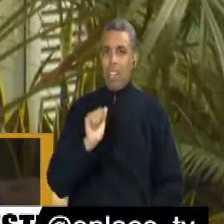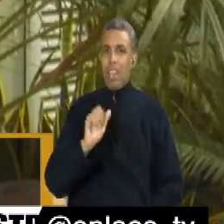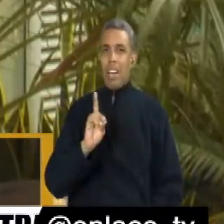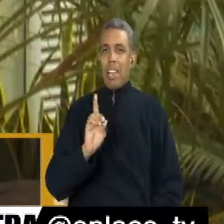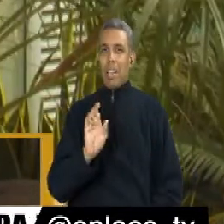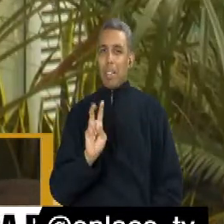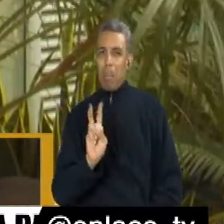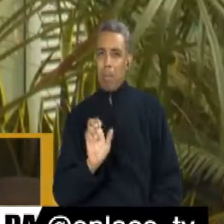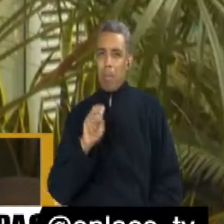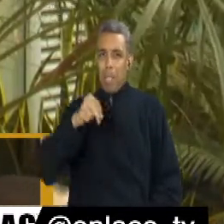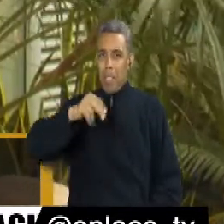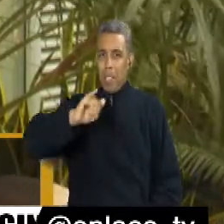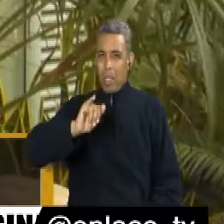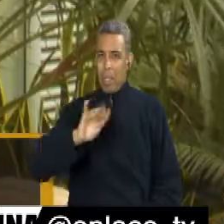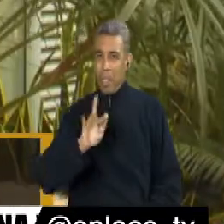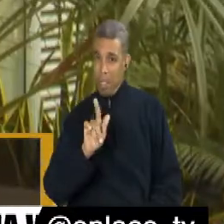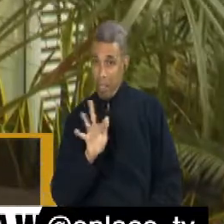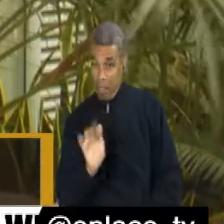en Medellín.